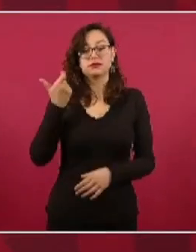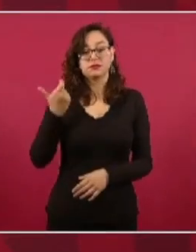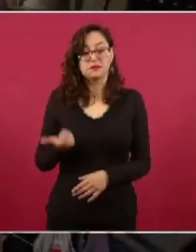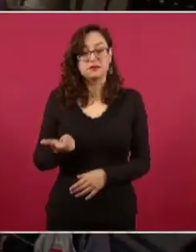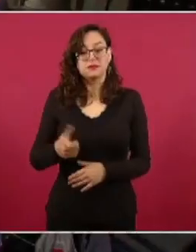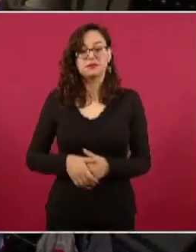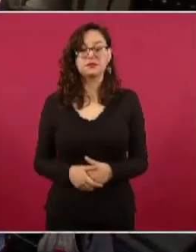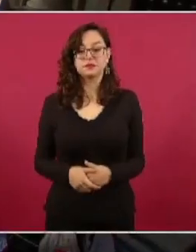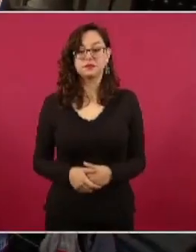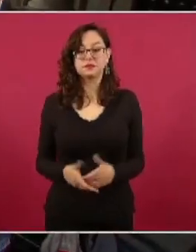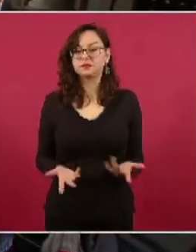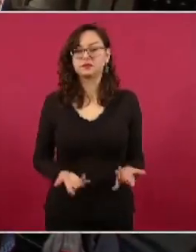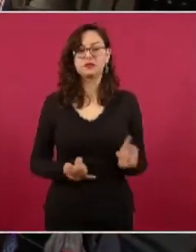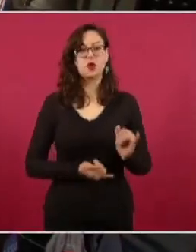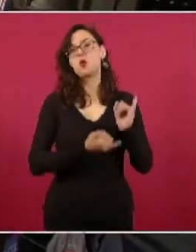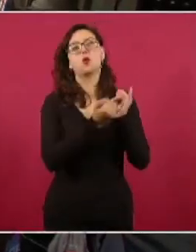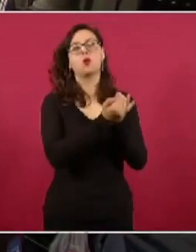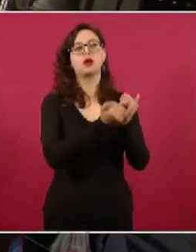en todo.